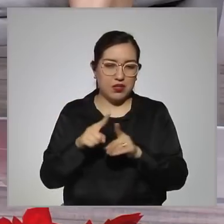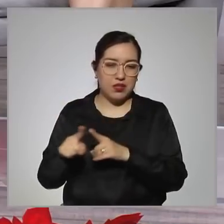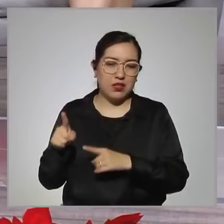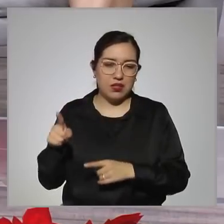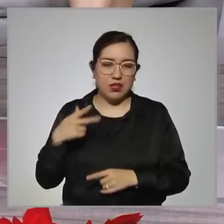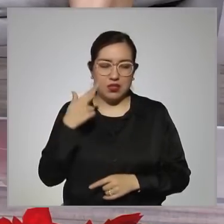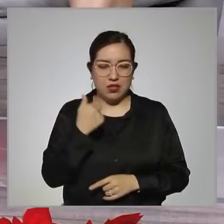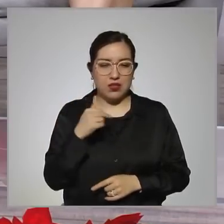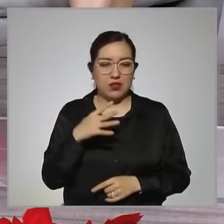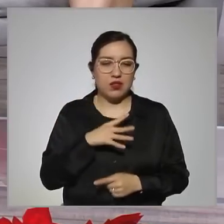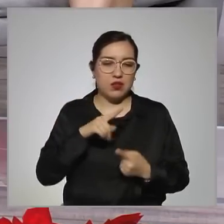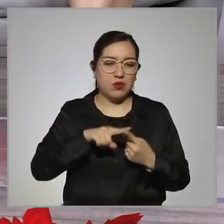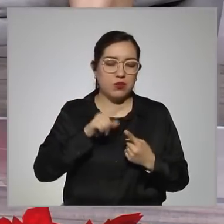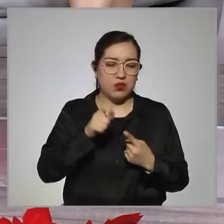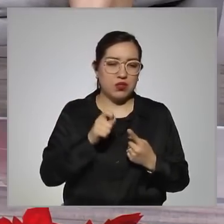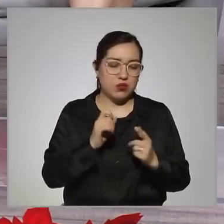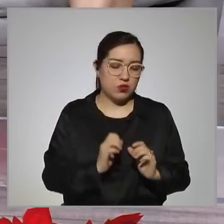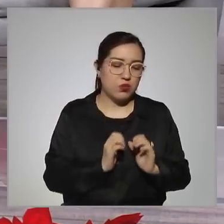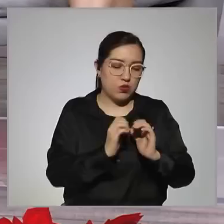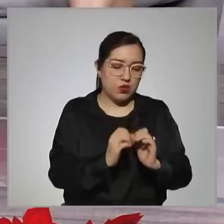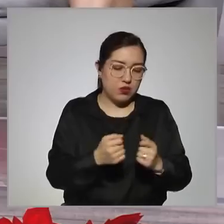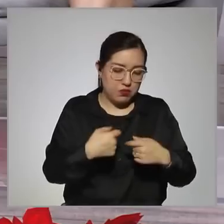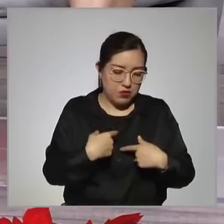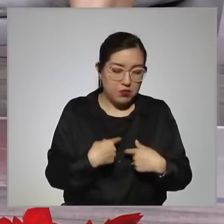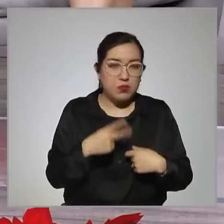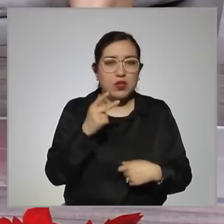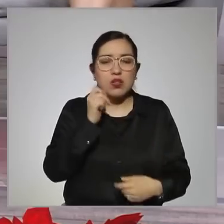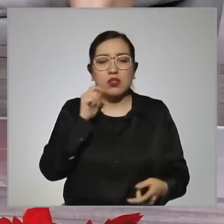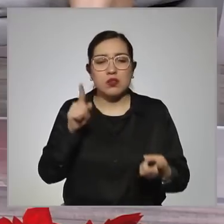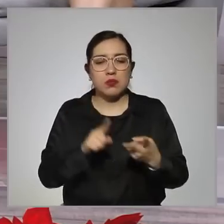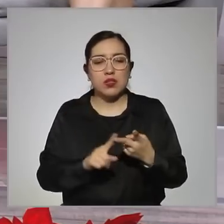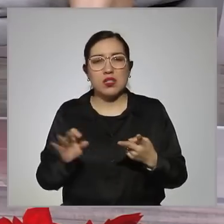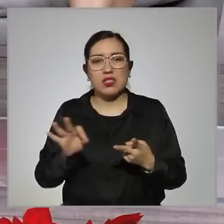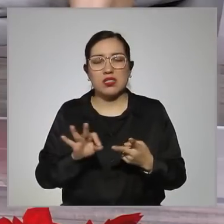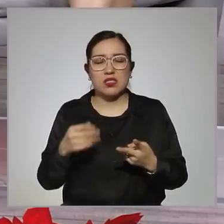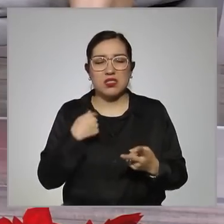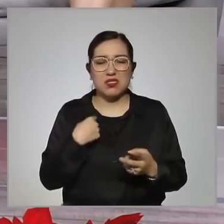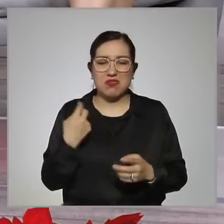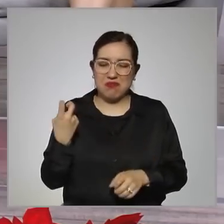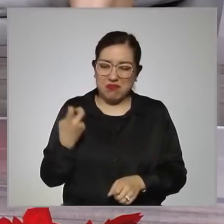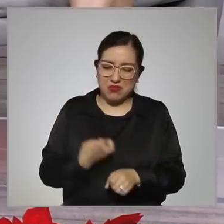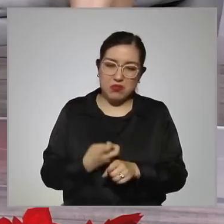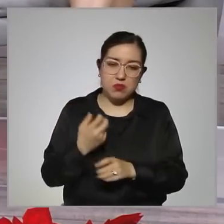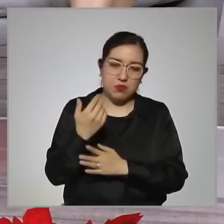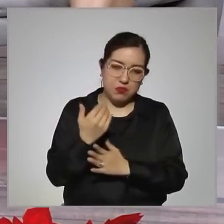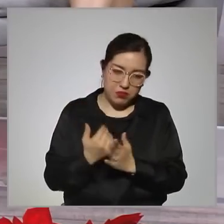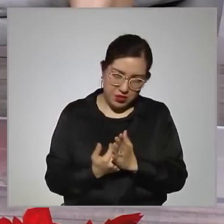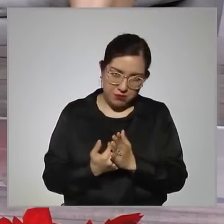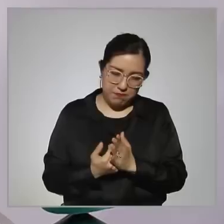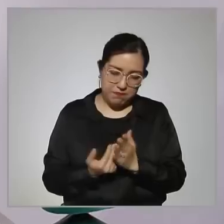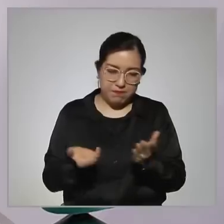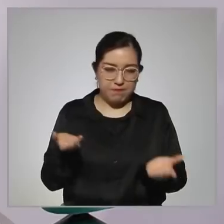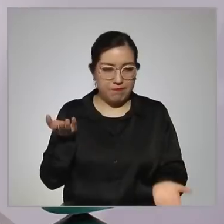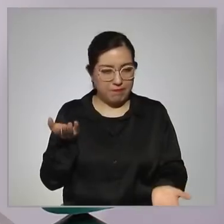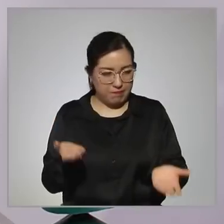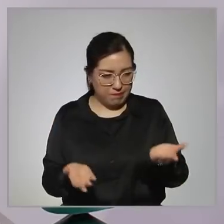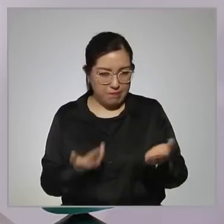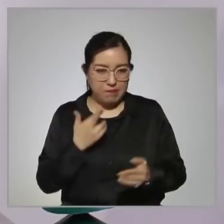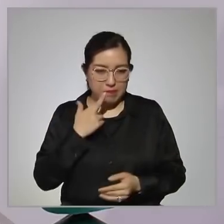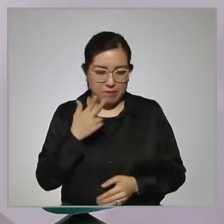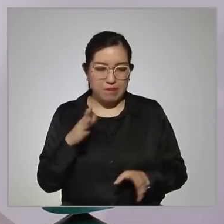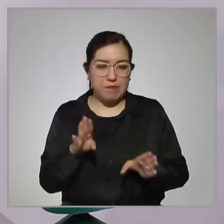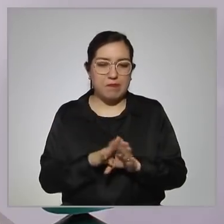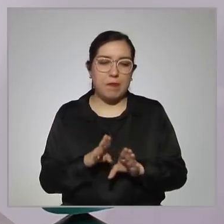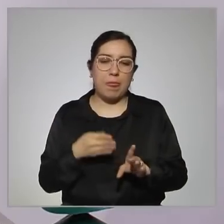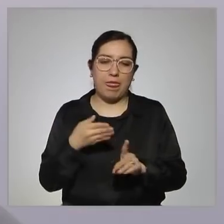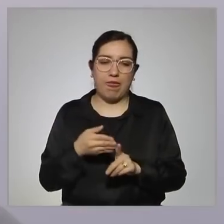bien, una parte es el autocuidado, pero también es tal vez ser menos severos, ¿no? O sea, aprender un poco más del equilibrio, ¿no? O sea, decir, bueno, un